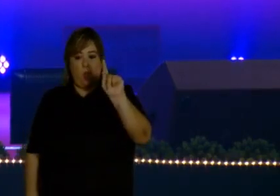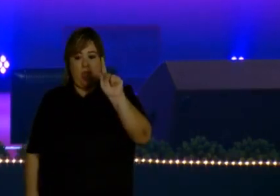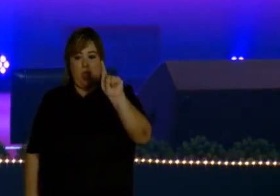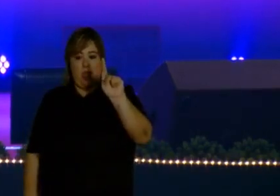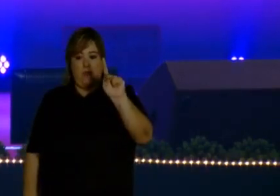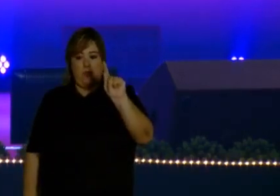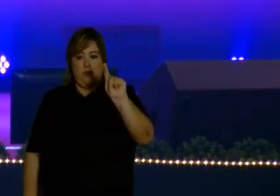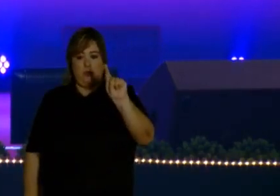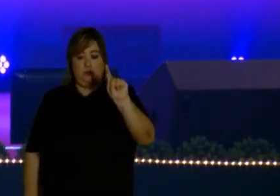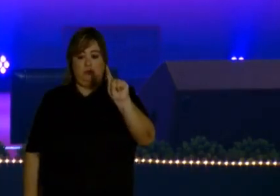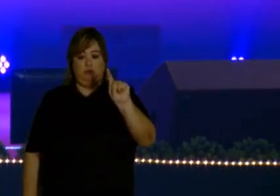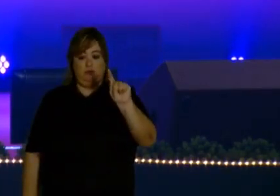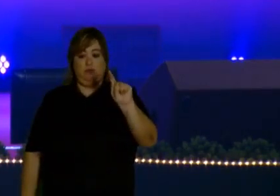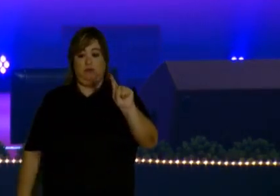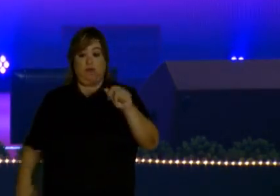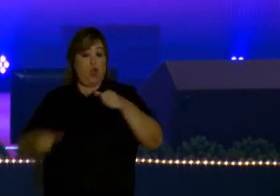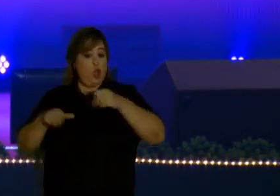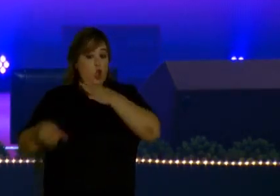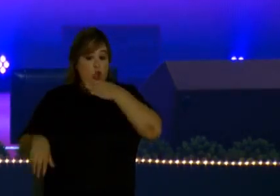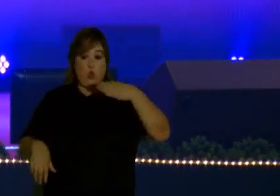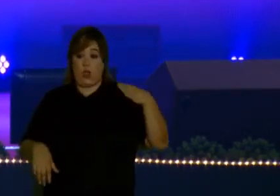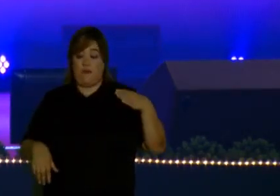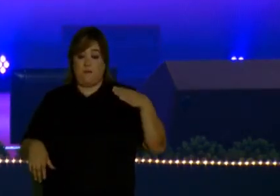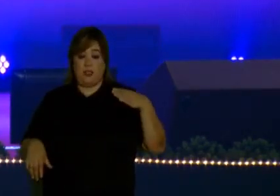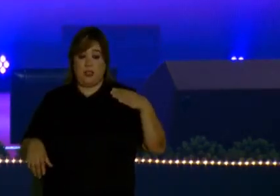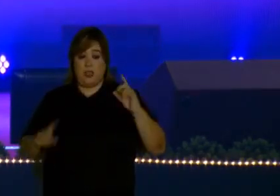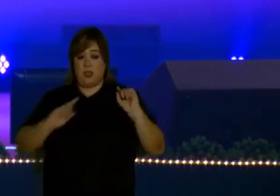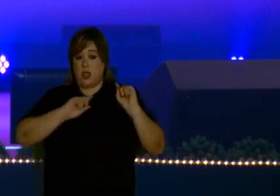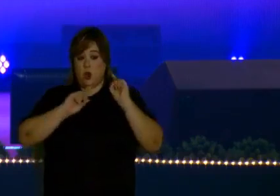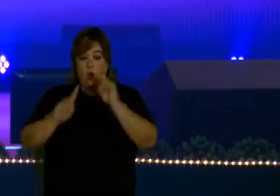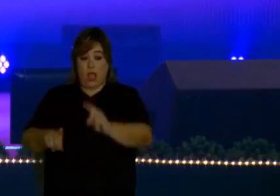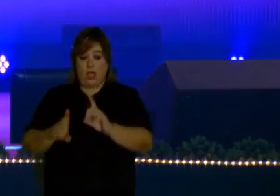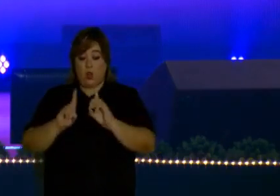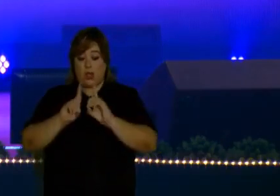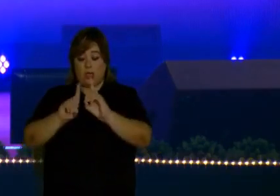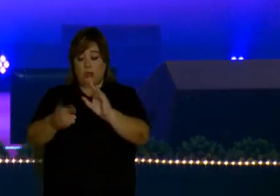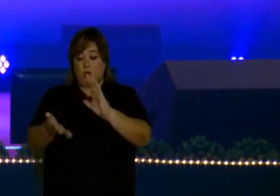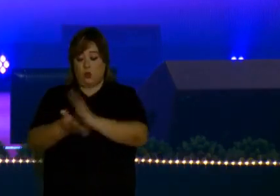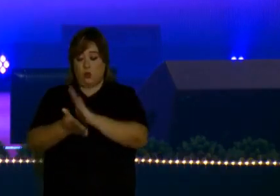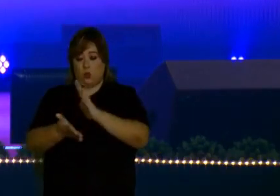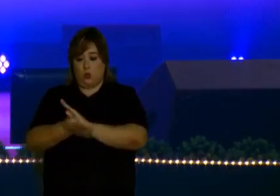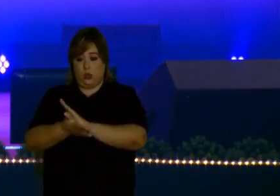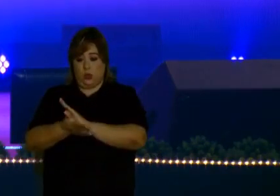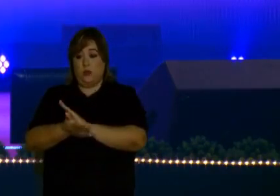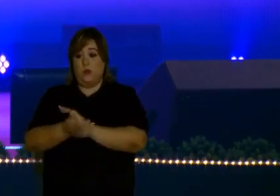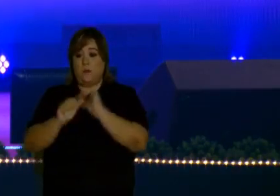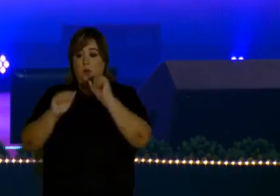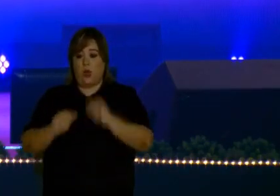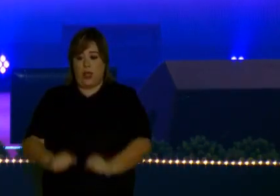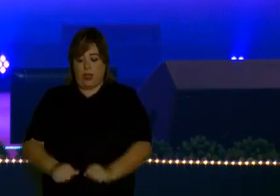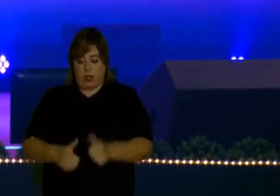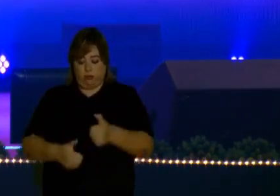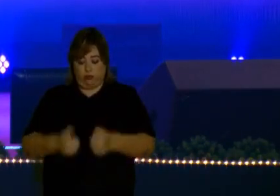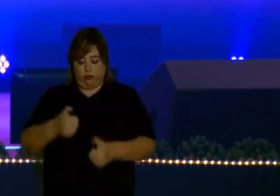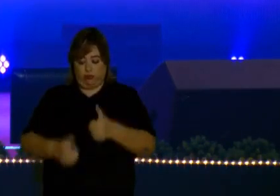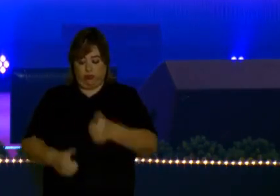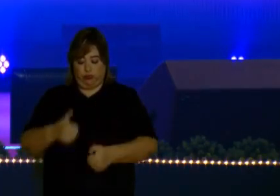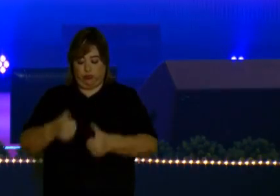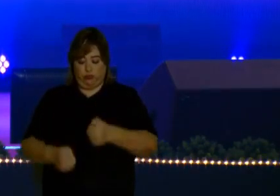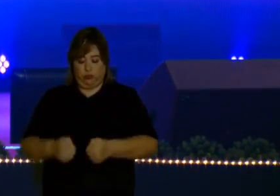no ha completado el discipulado, si le falta alguna clase, me escribe, anote esta dirección, que ya mismo sale por ahí por la pantalla.